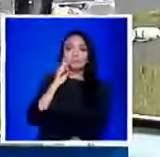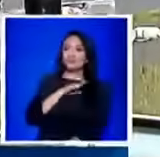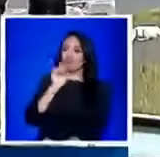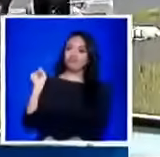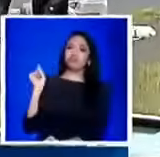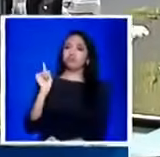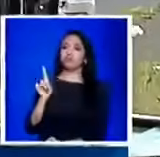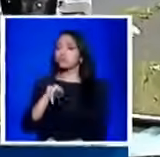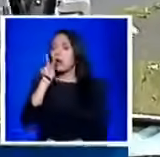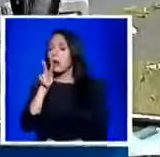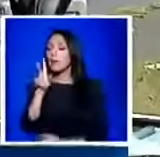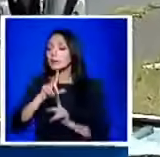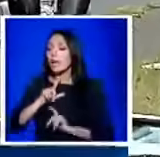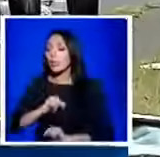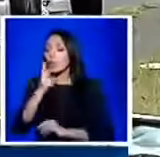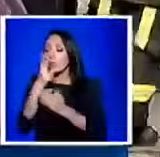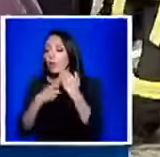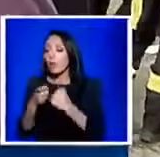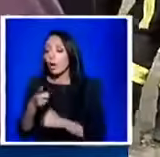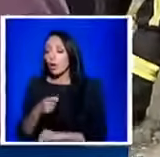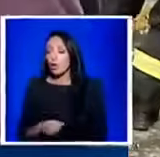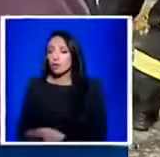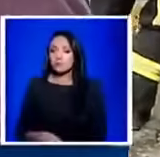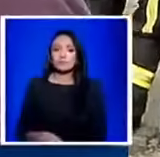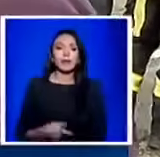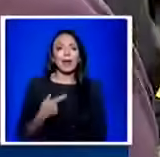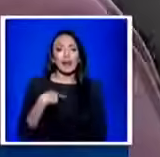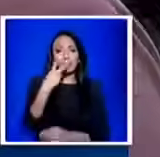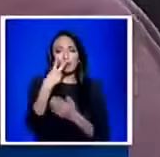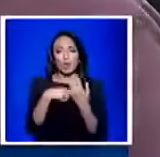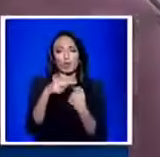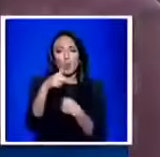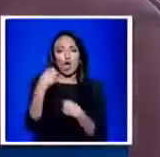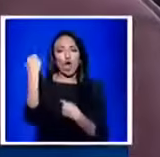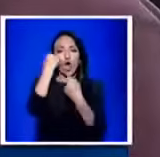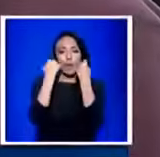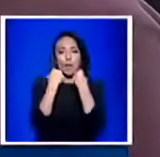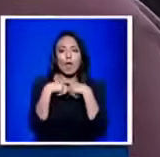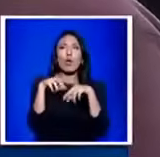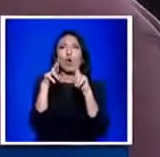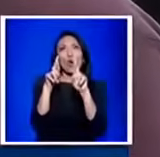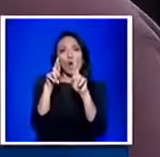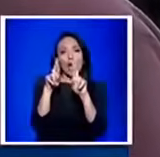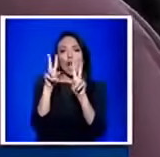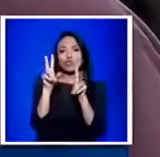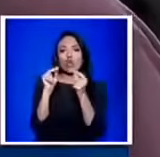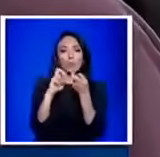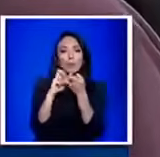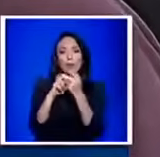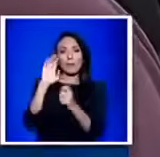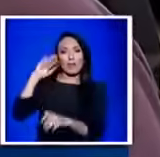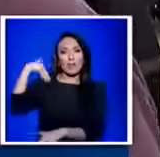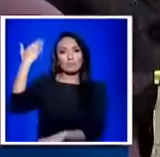llegaron a verificar el estado de sus seres queridos. Está un poco golpeado, esperemos de que no tenga mayores consecuencias